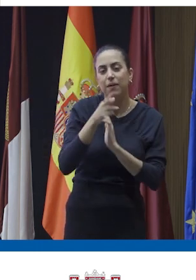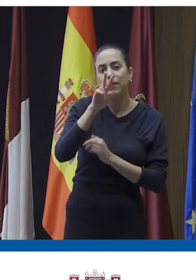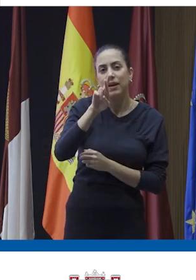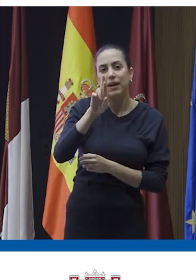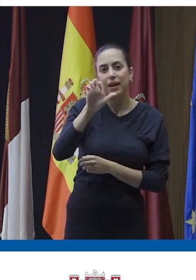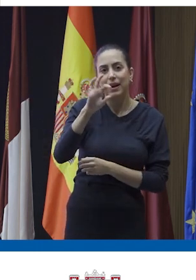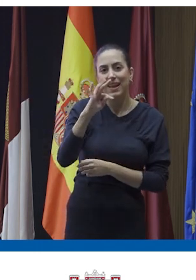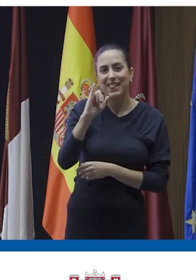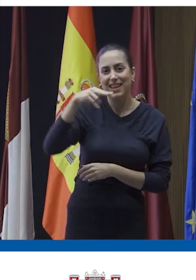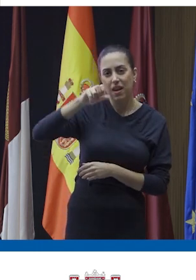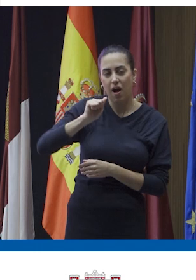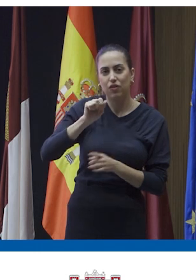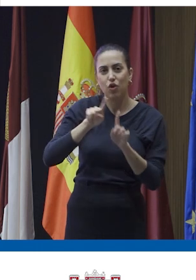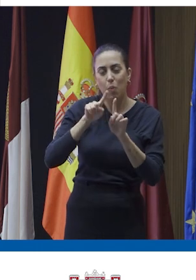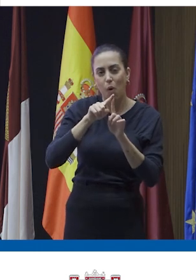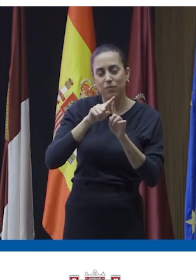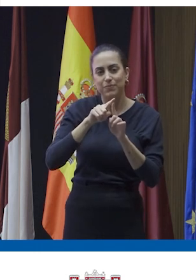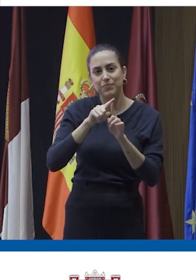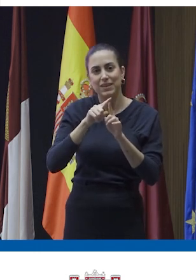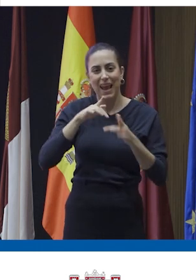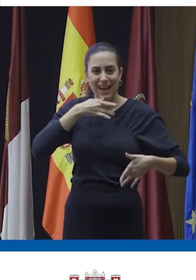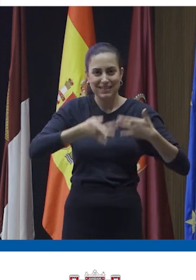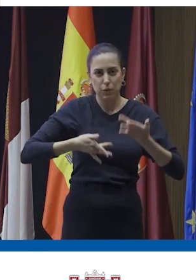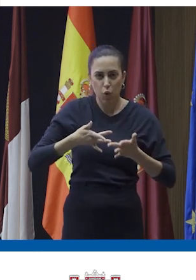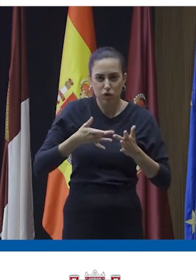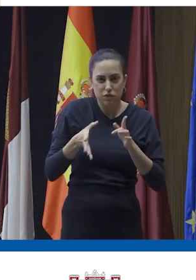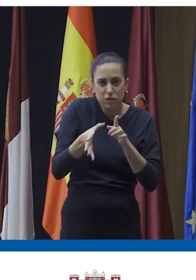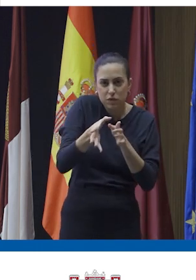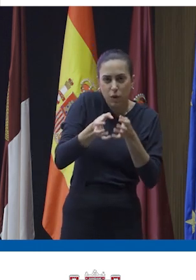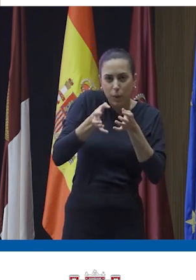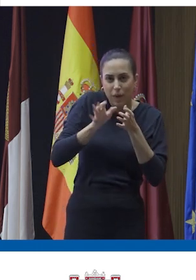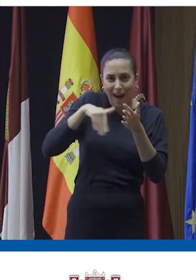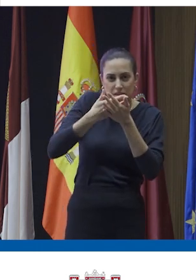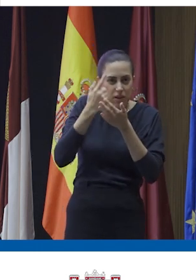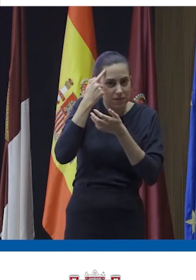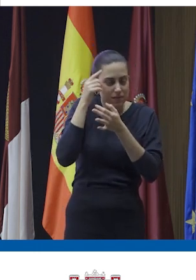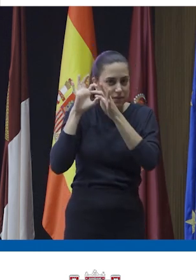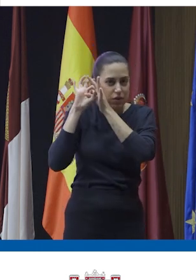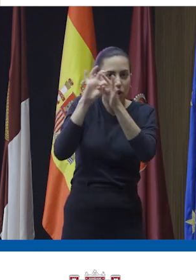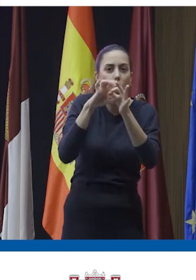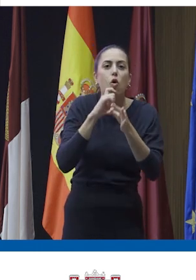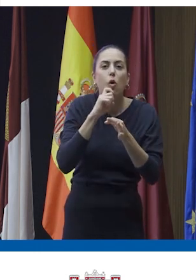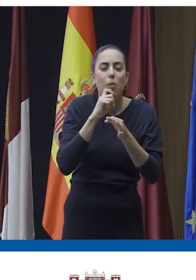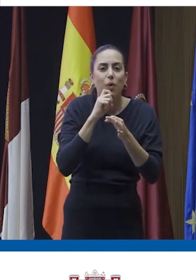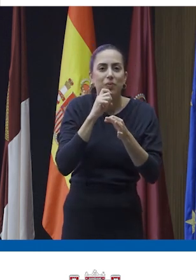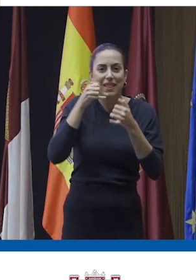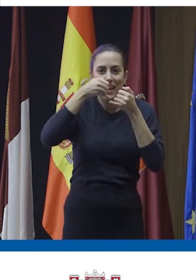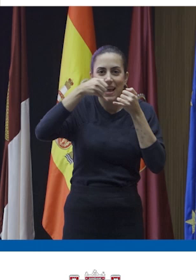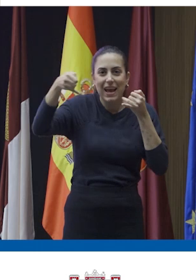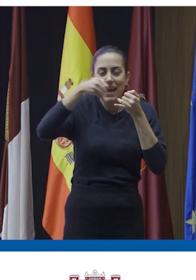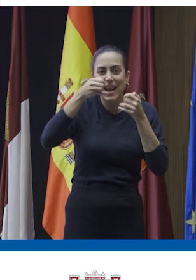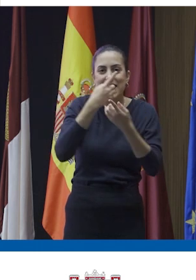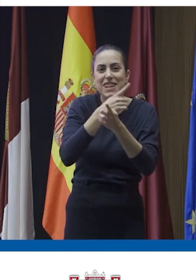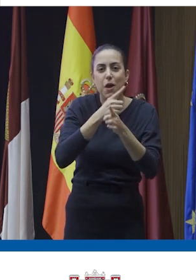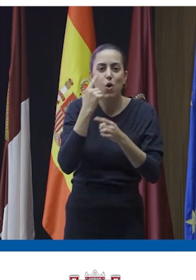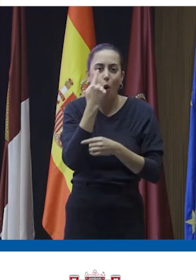y enviarlos al cerebro. ¿Cómo los recibe el cerebro? Pues a través de un nervio, que podéis ver aquí, que es el cable del ojo, como digo yo, que es el nervio